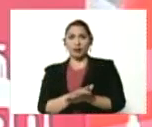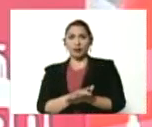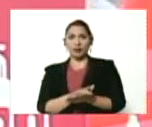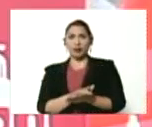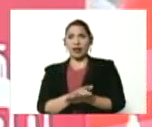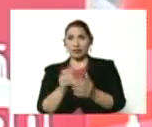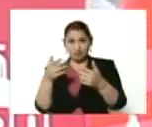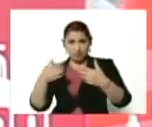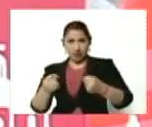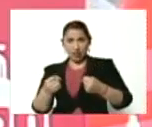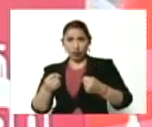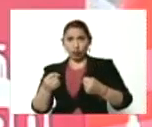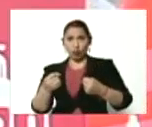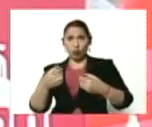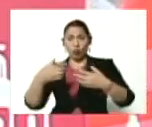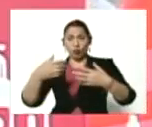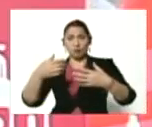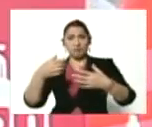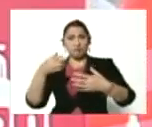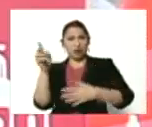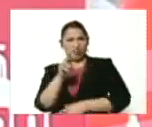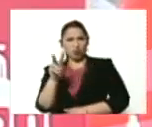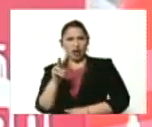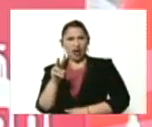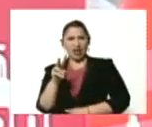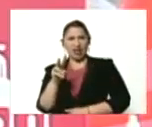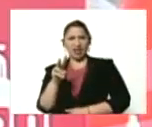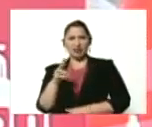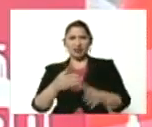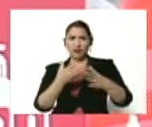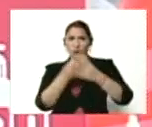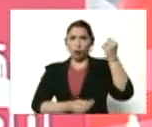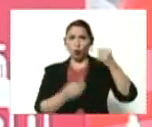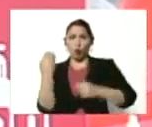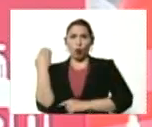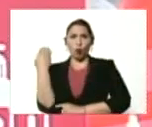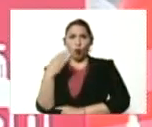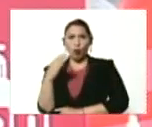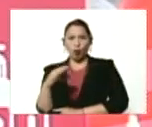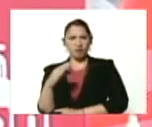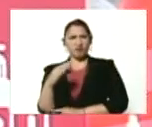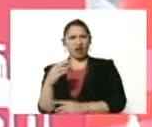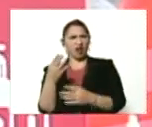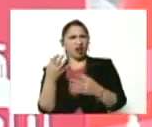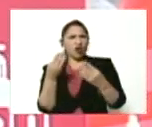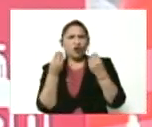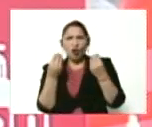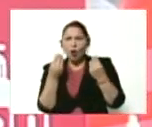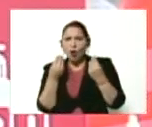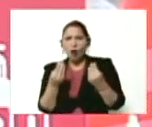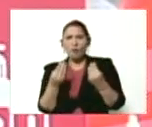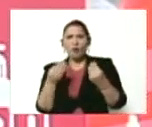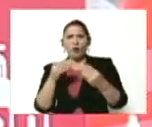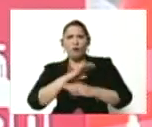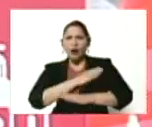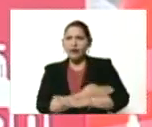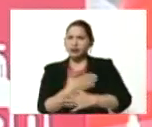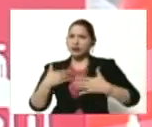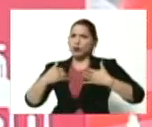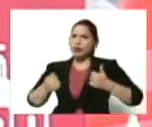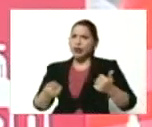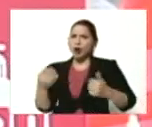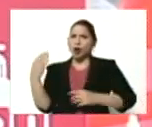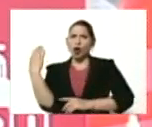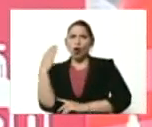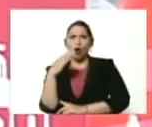cárcel venezolana, yo no sé dónde están las oficinas de Interpol en Colombia, yo no sé dónde están las fuerzas de seguridad, a menos